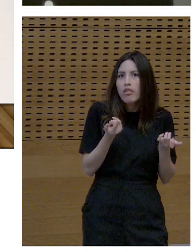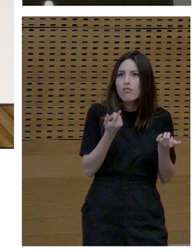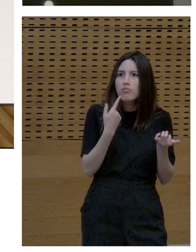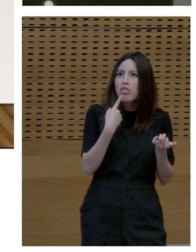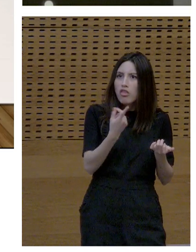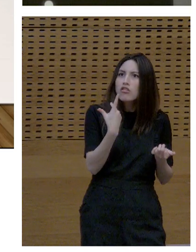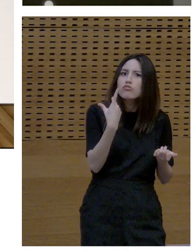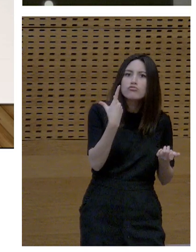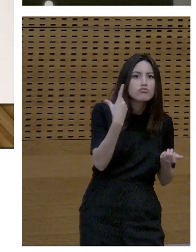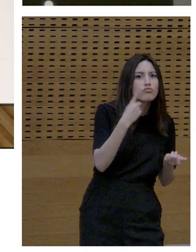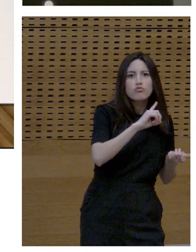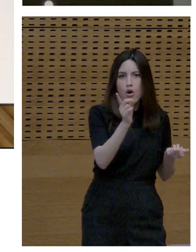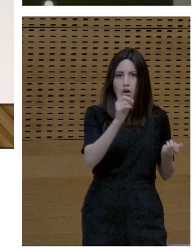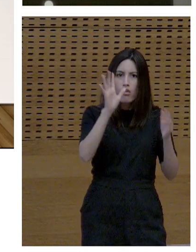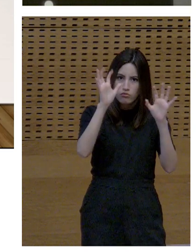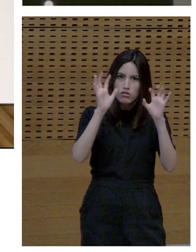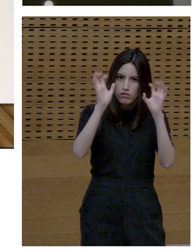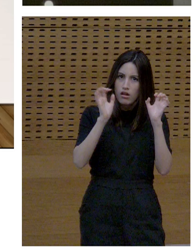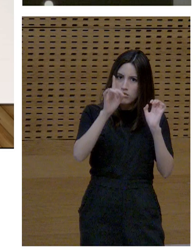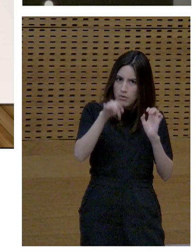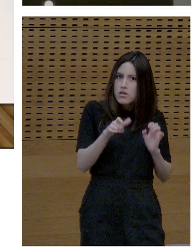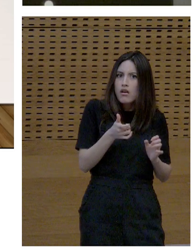Y tienen derecho a seguir con su propia vida también.